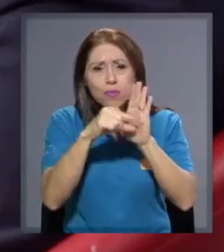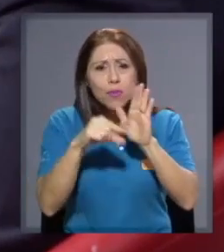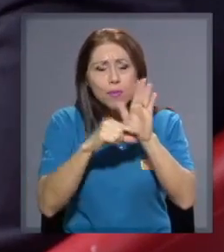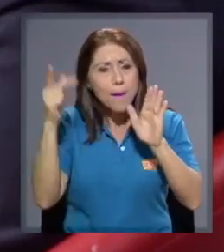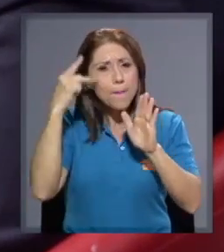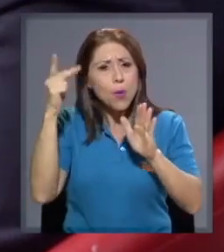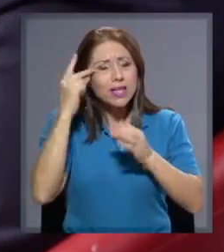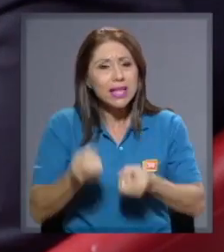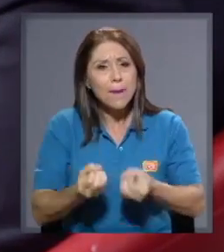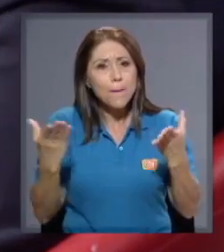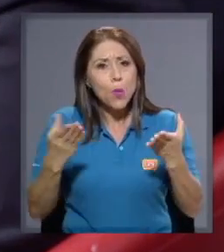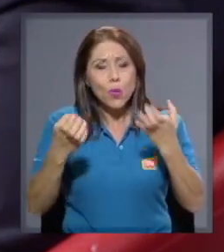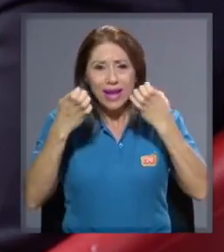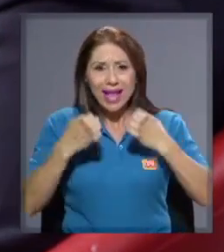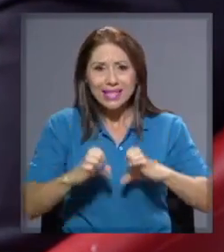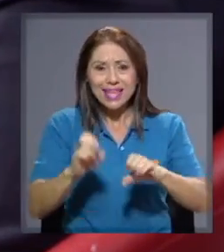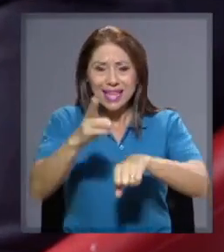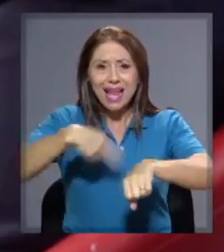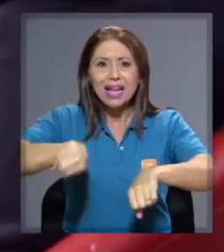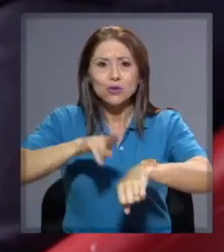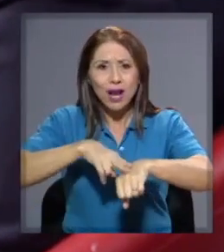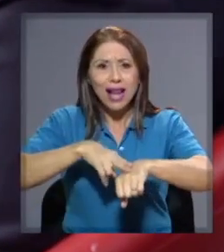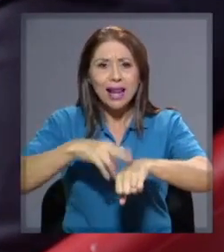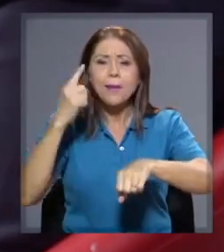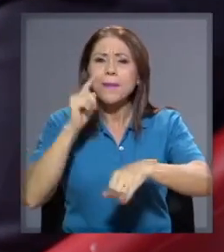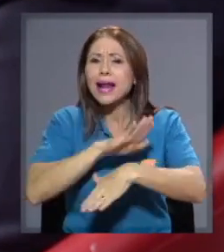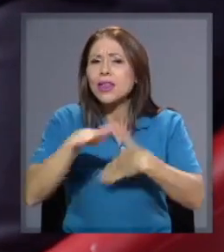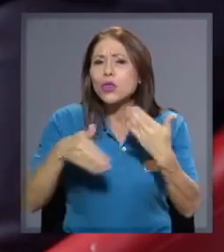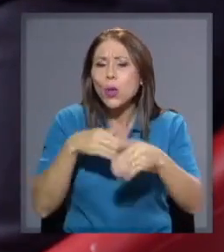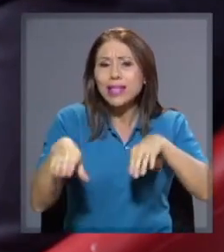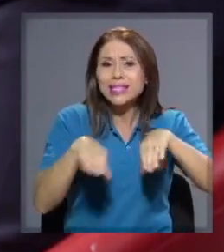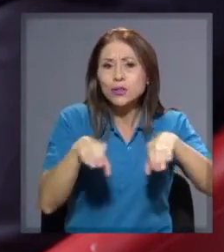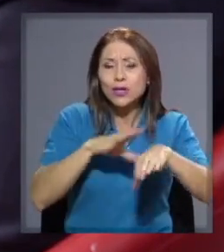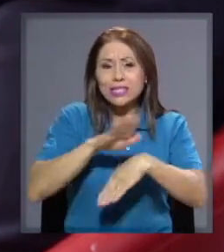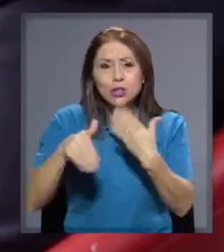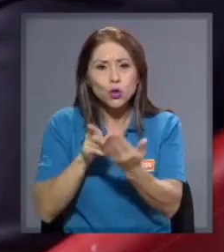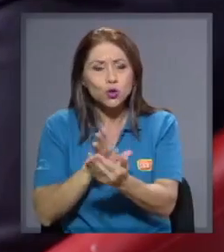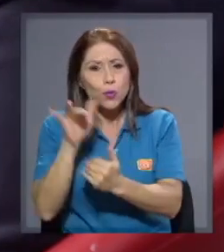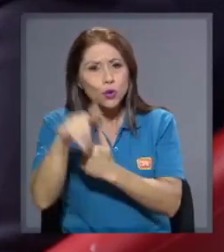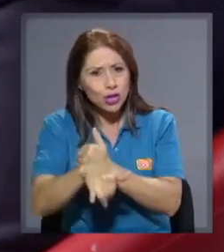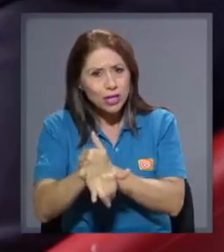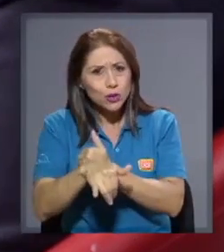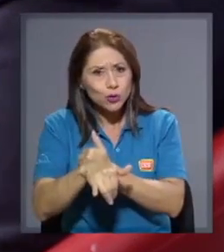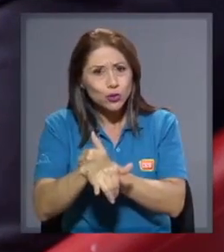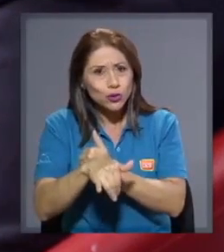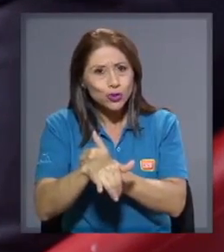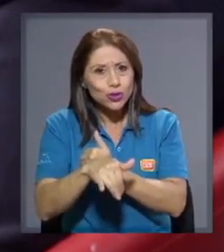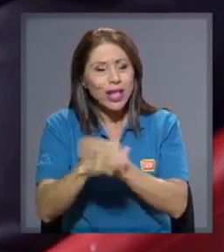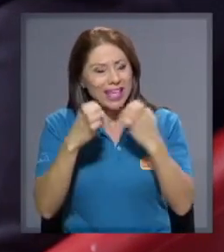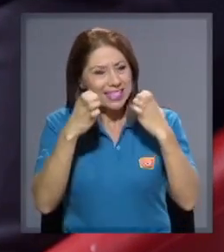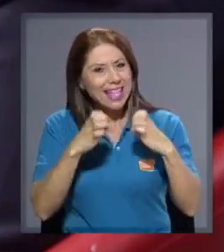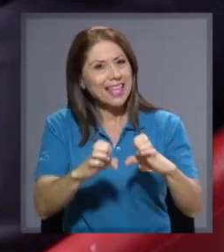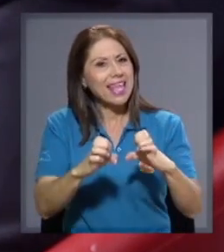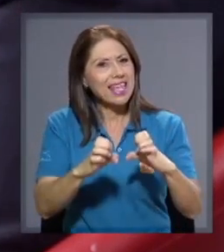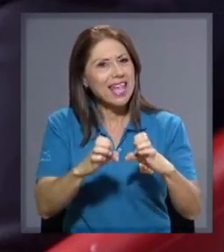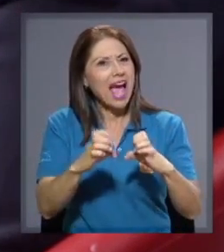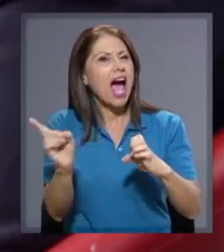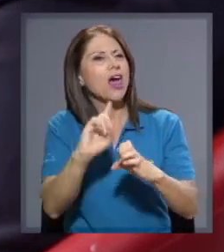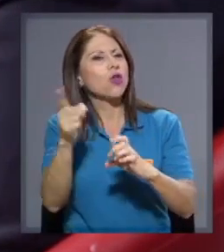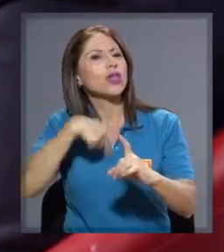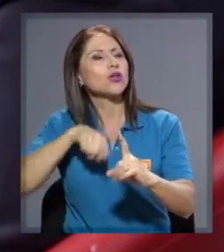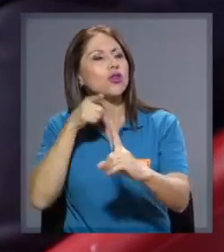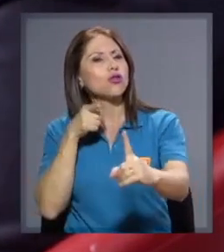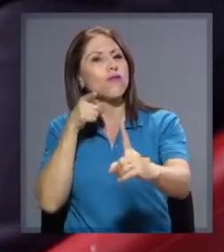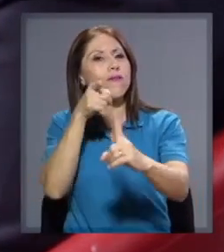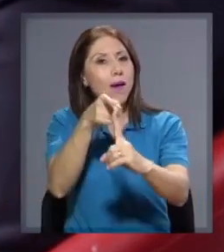estrategia nacional para poder derivar todas aquellas acciones y proyectos de a nivel de estrategia hacia dónde vamos y a partir